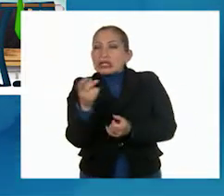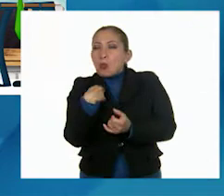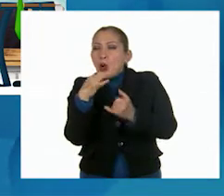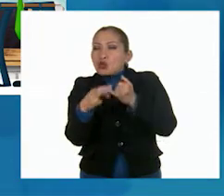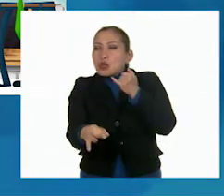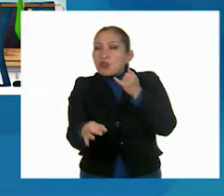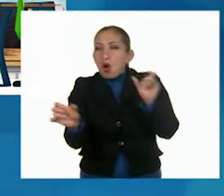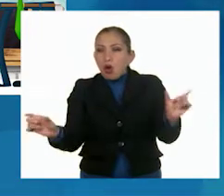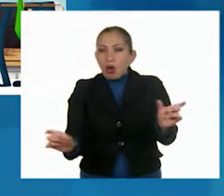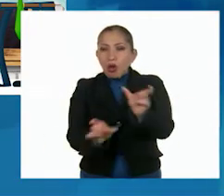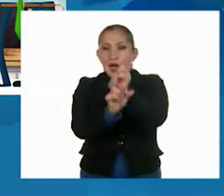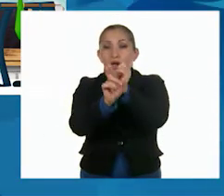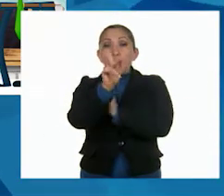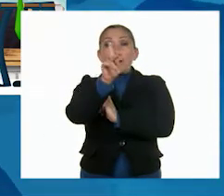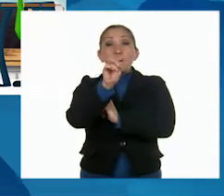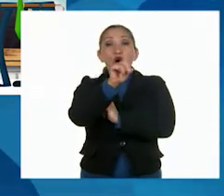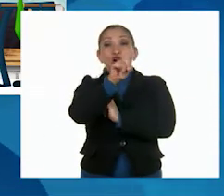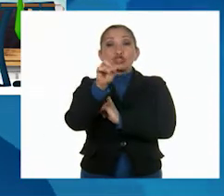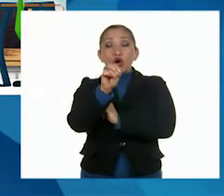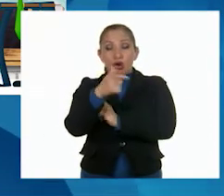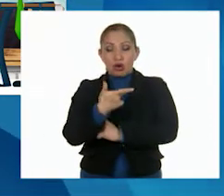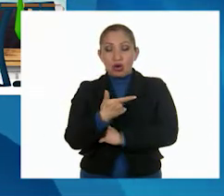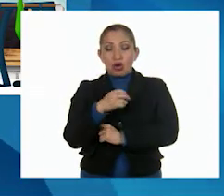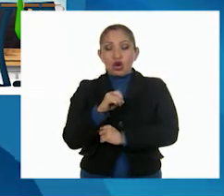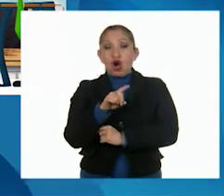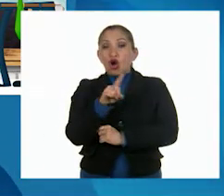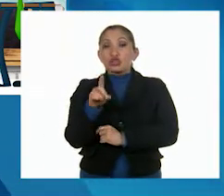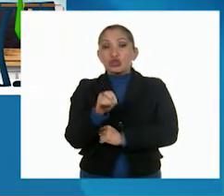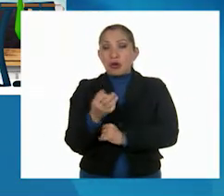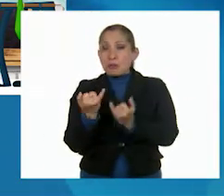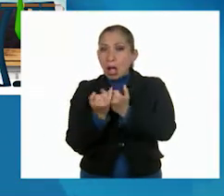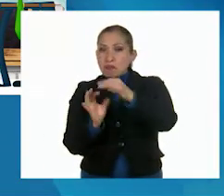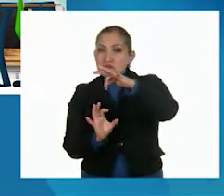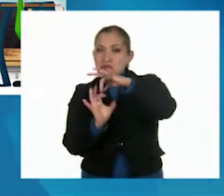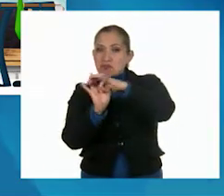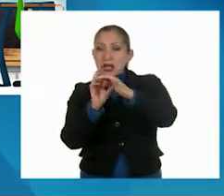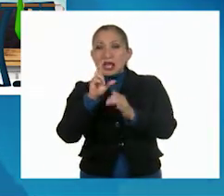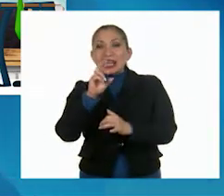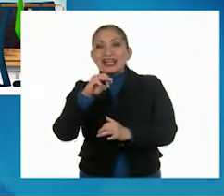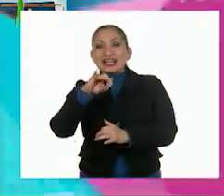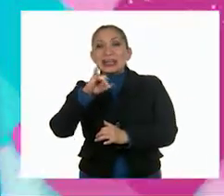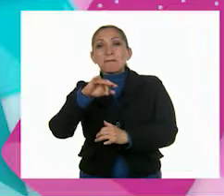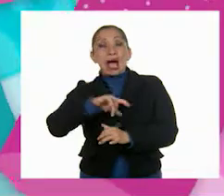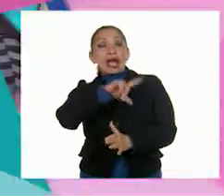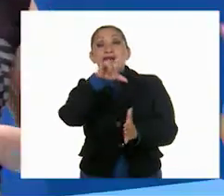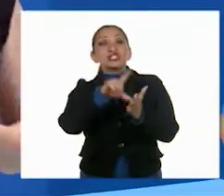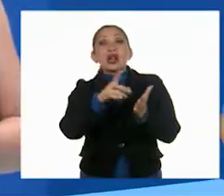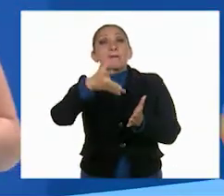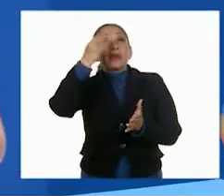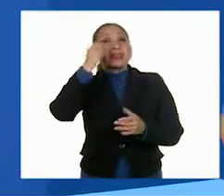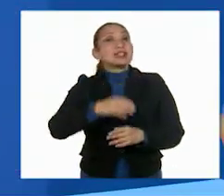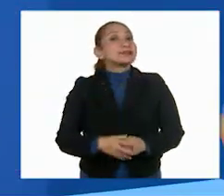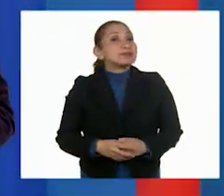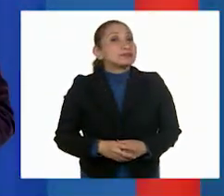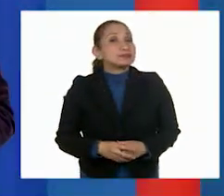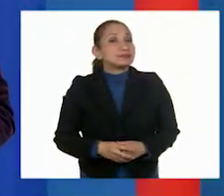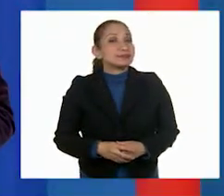Pozo y gozo. Perfecto. ¿Y cuál sería nuestro mensaje que nos deja este refrán?